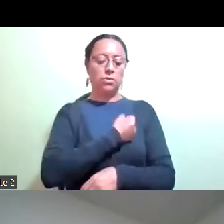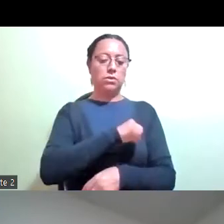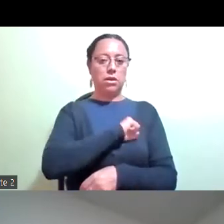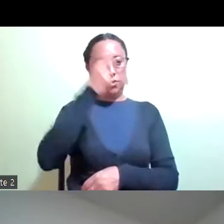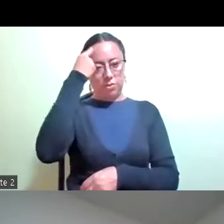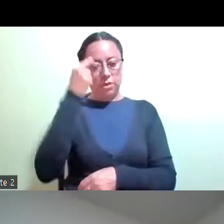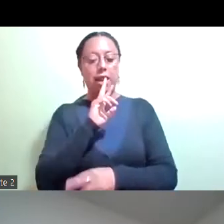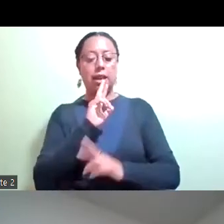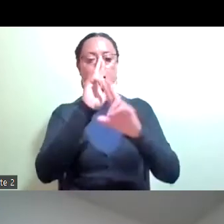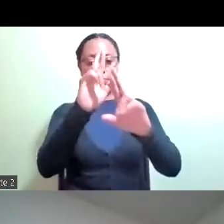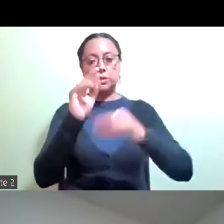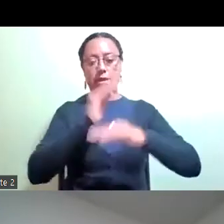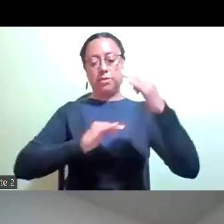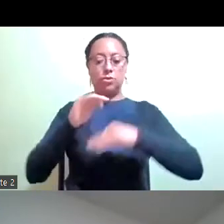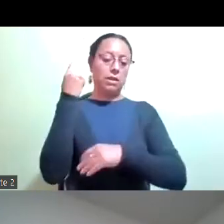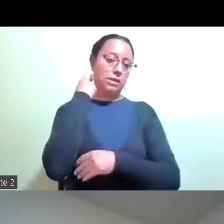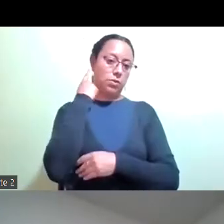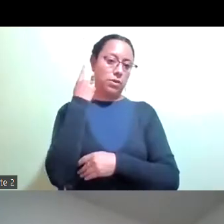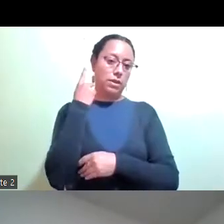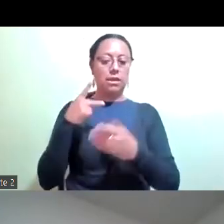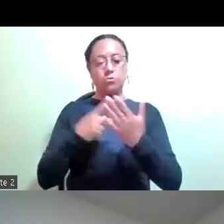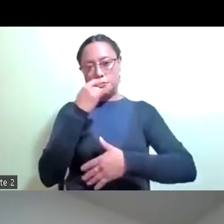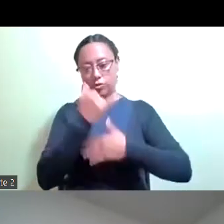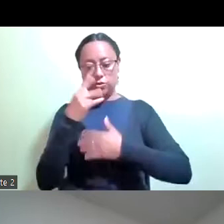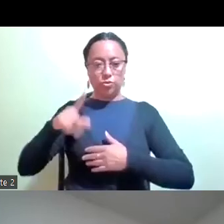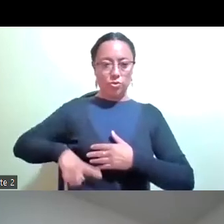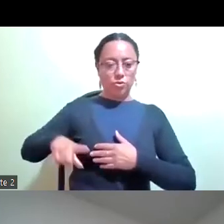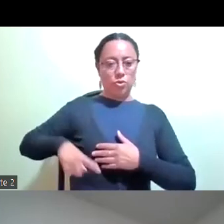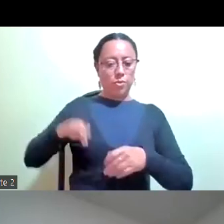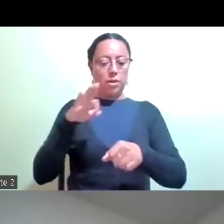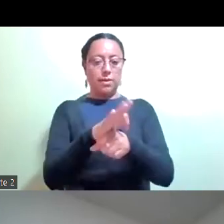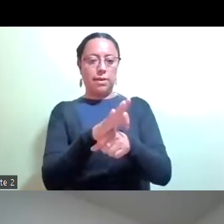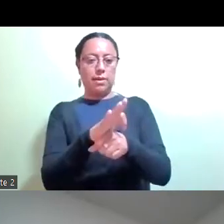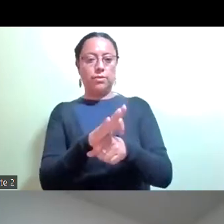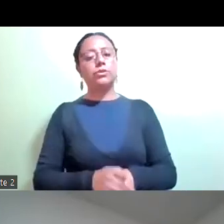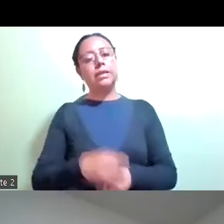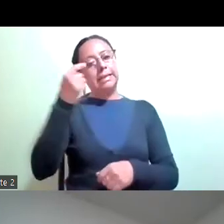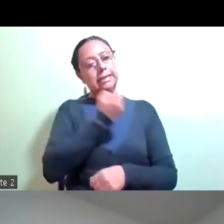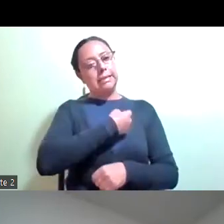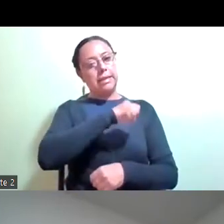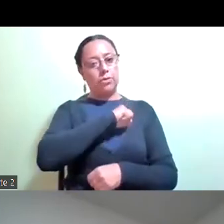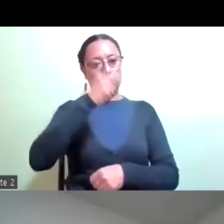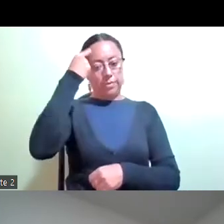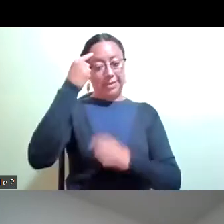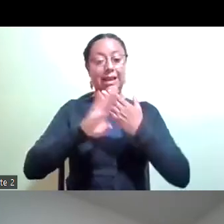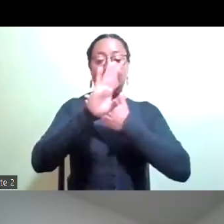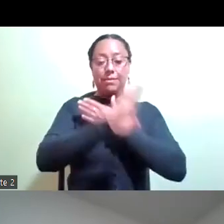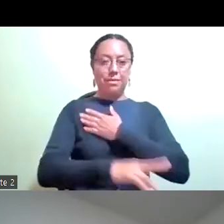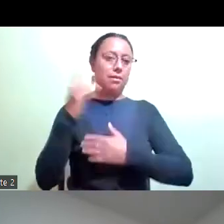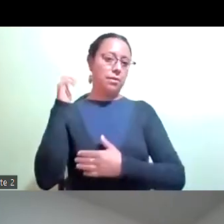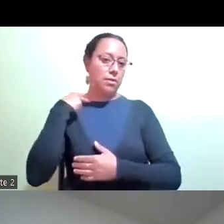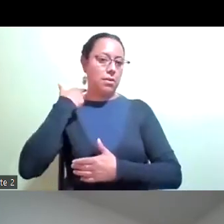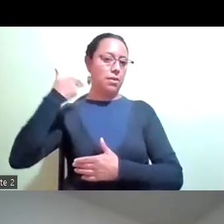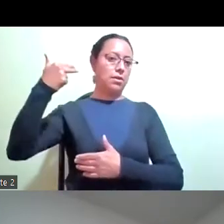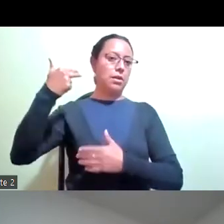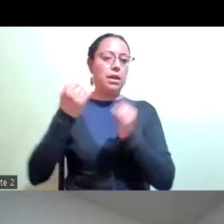públicas de cuidado a la salud mental y de prevención al suicidio y, de ser necesario, se implementen nuevas acciones con